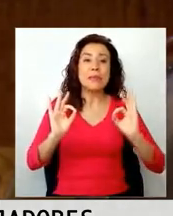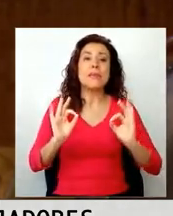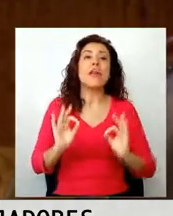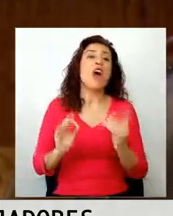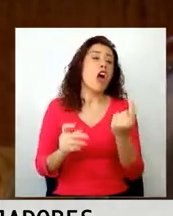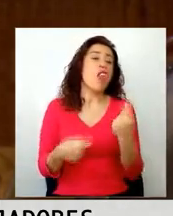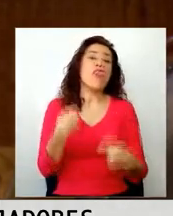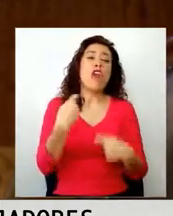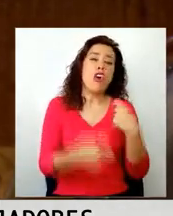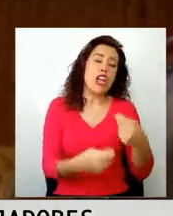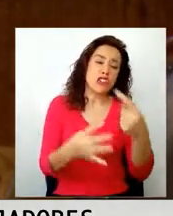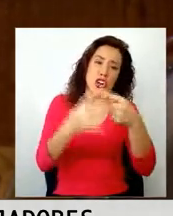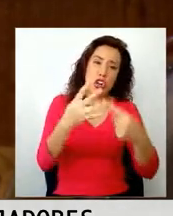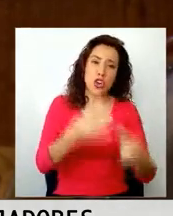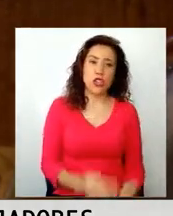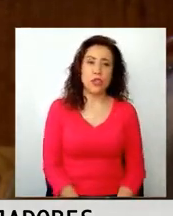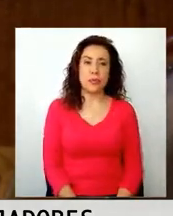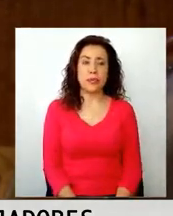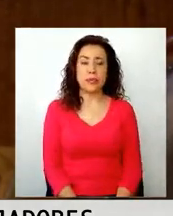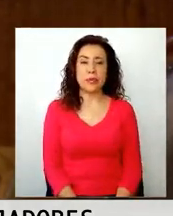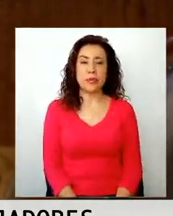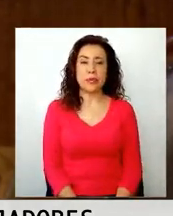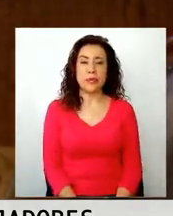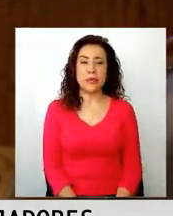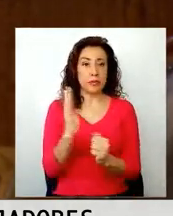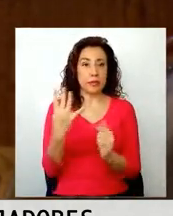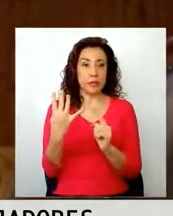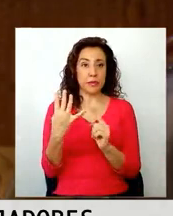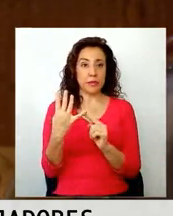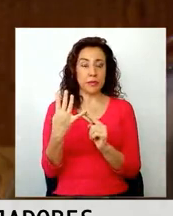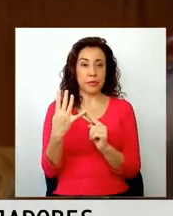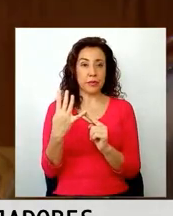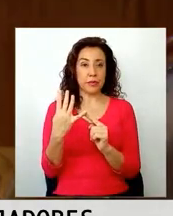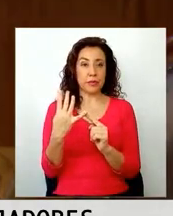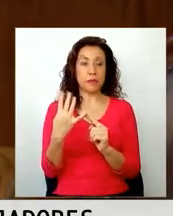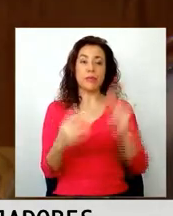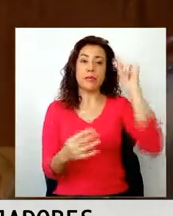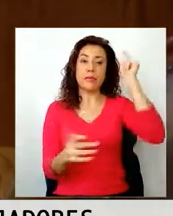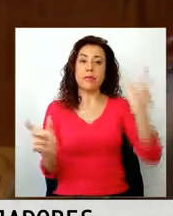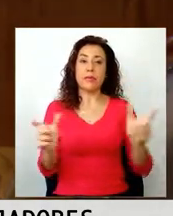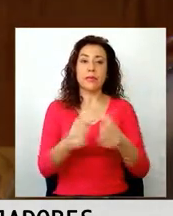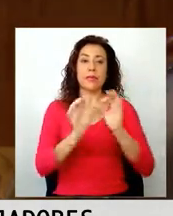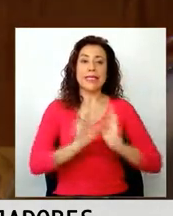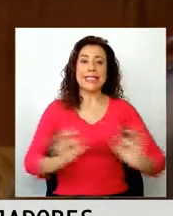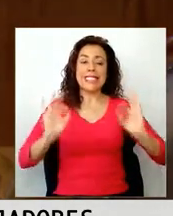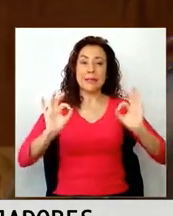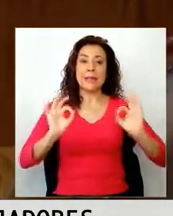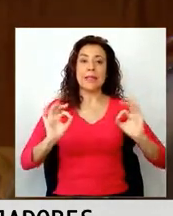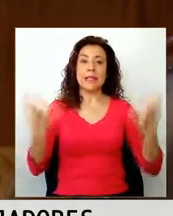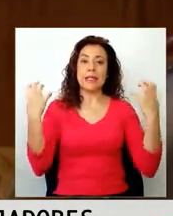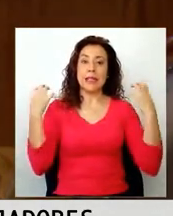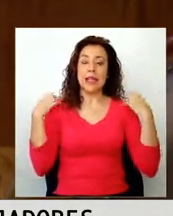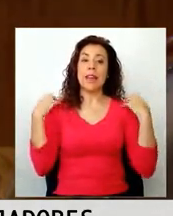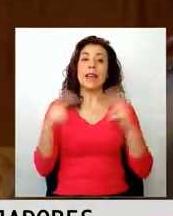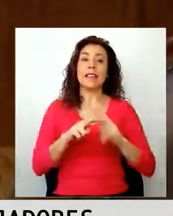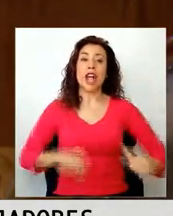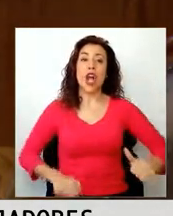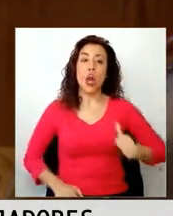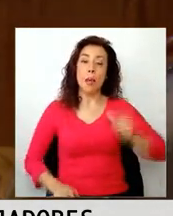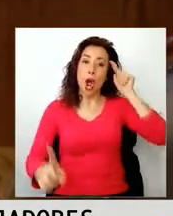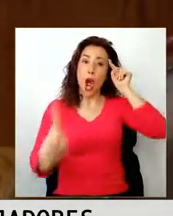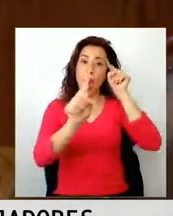aportes por el artículo cuarto se crea una comisión especial encargada de ejecutar los objetivos de la ley